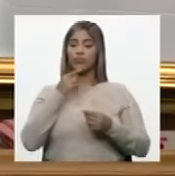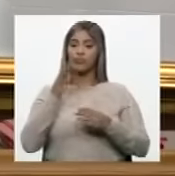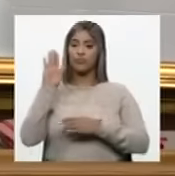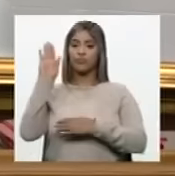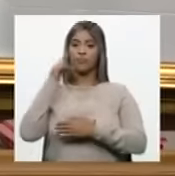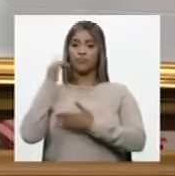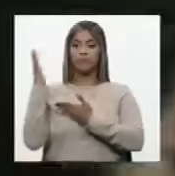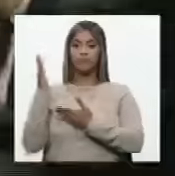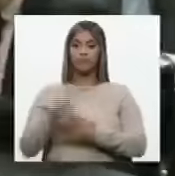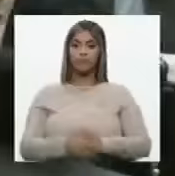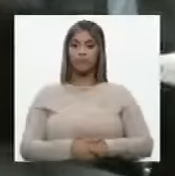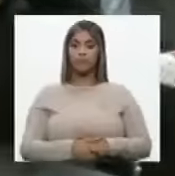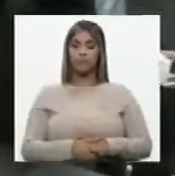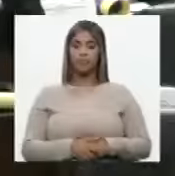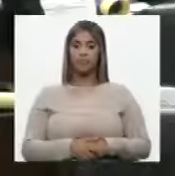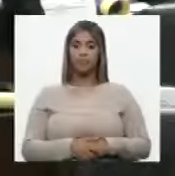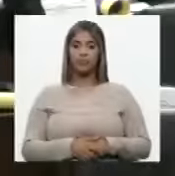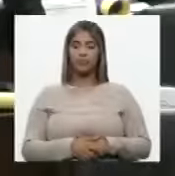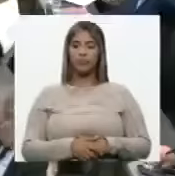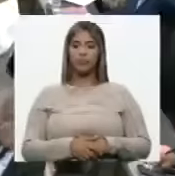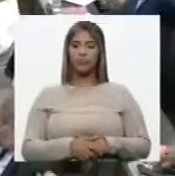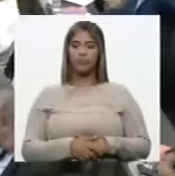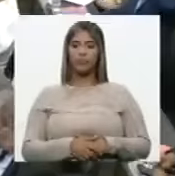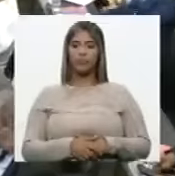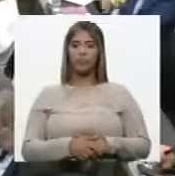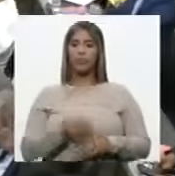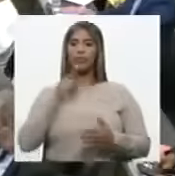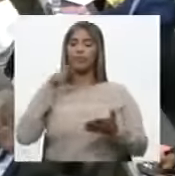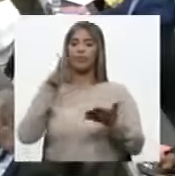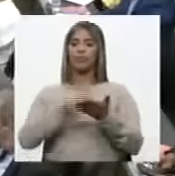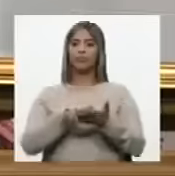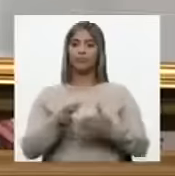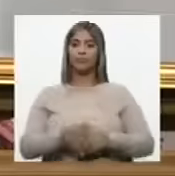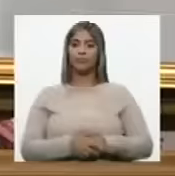con la señal de costumbre. Queda aprobada el acta correspondiente.